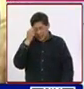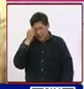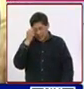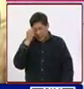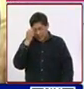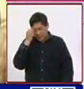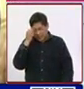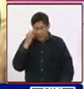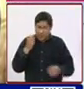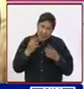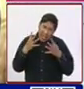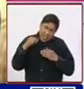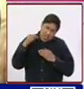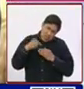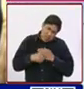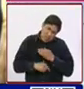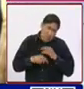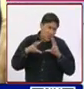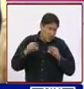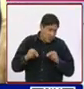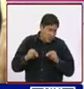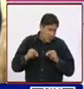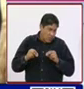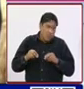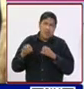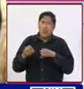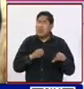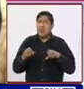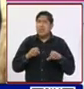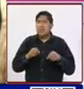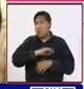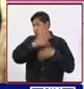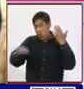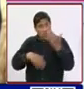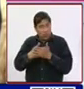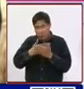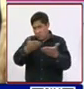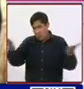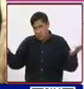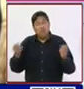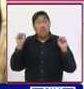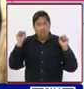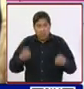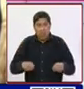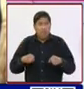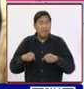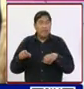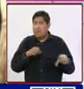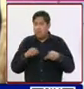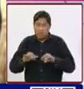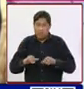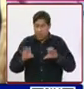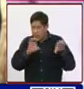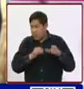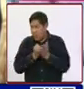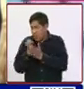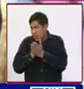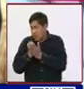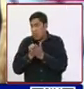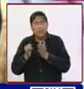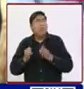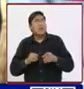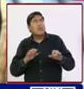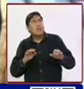Exactamente, no es tan complicado. De hecho, está al alcance de todos. Necesita solo una laptop, internet, computadora.